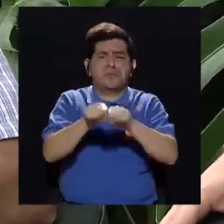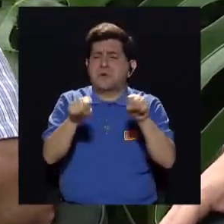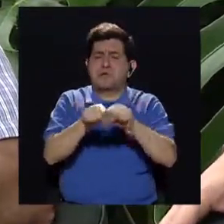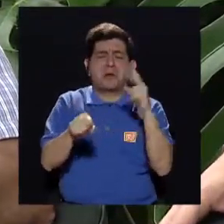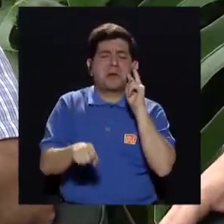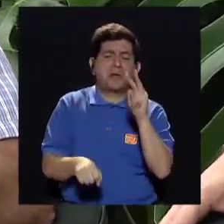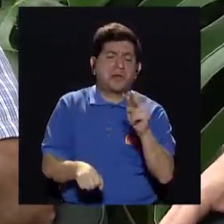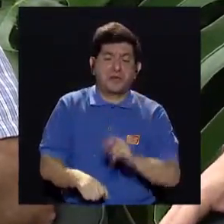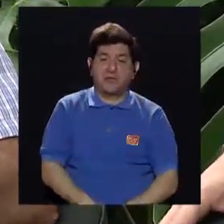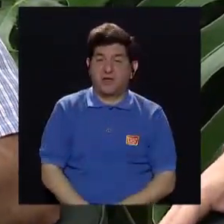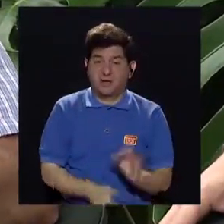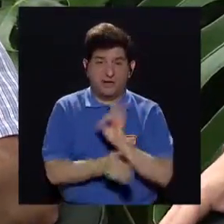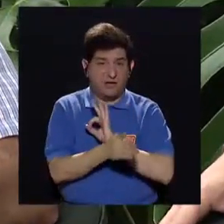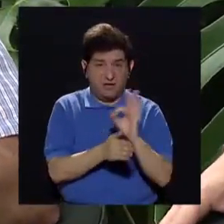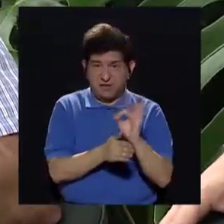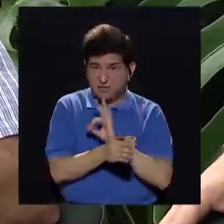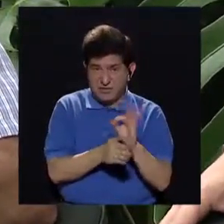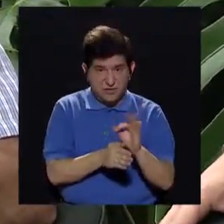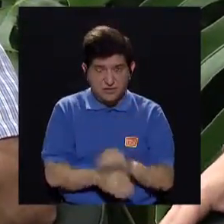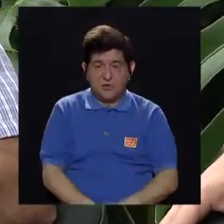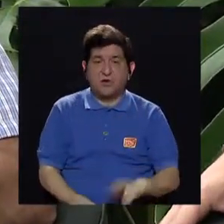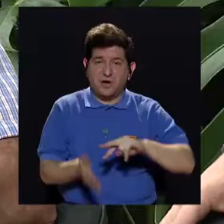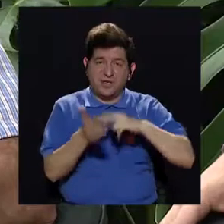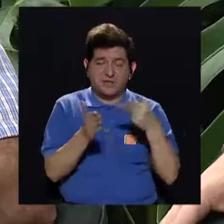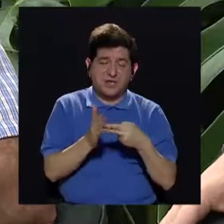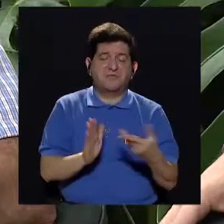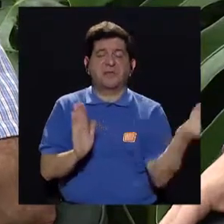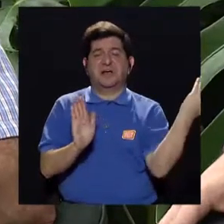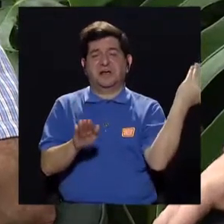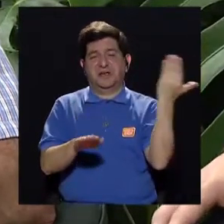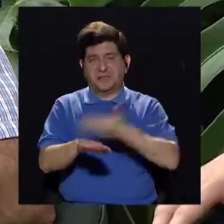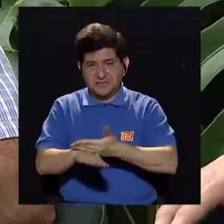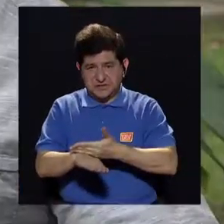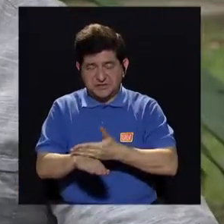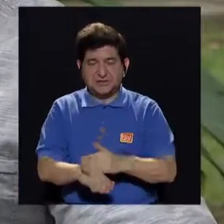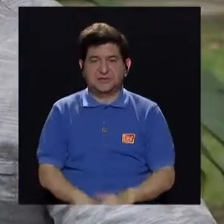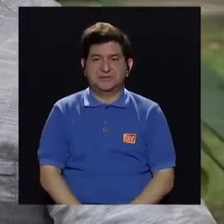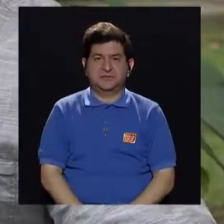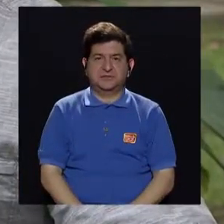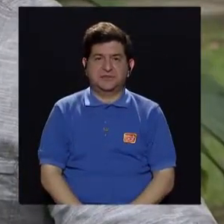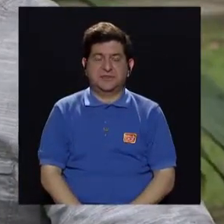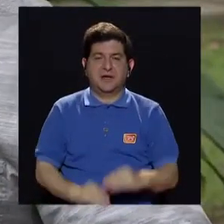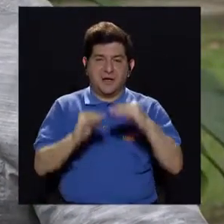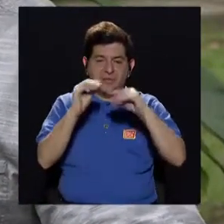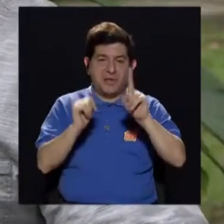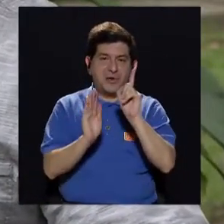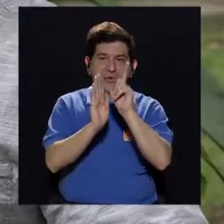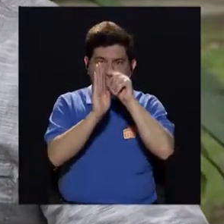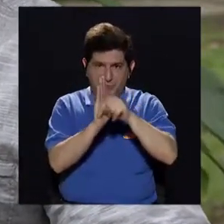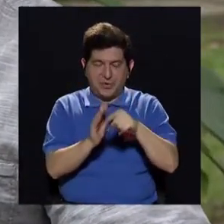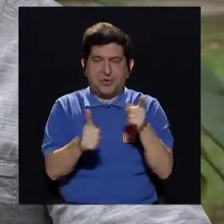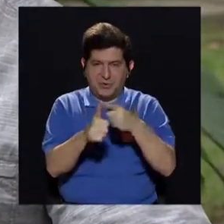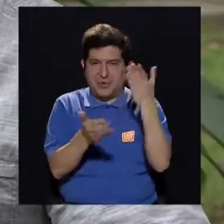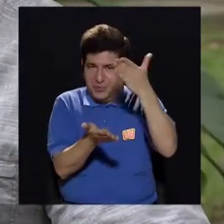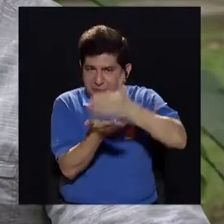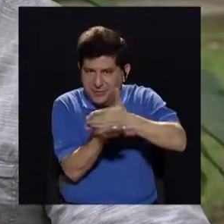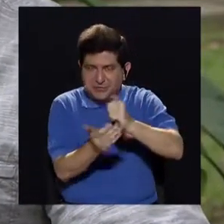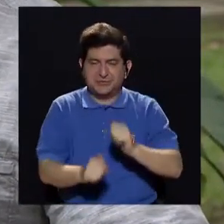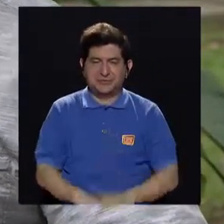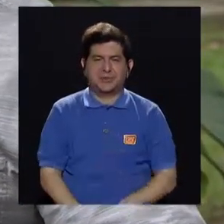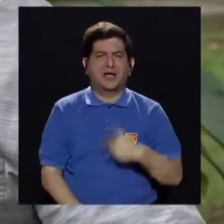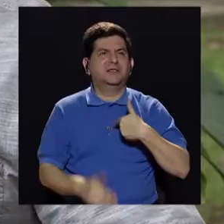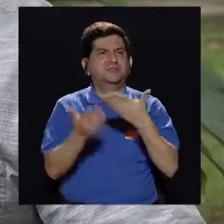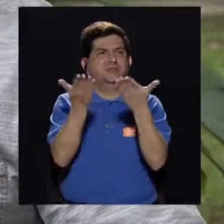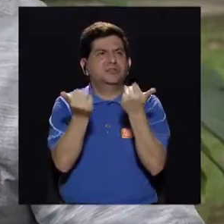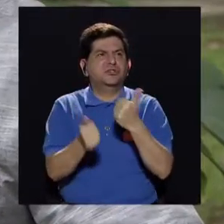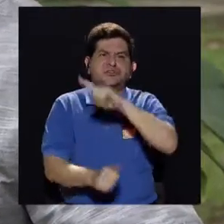dan y si no le funciona, termina más bien generando más lesión, ¿verdad? Don Jorge, nos queda menos de un minuto para hacer nuestra primera pausa.